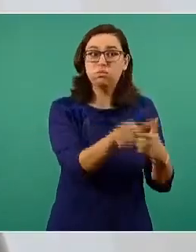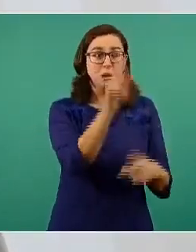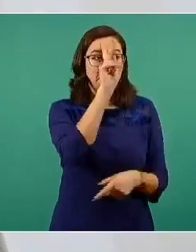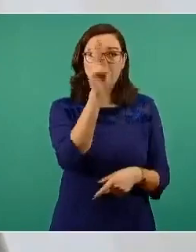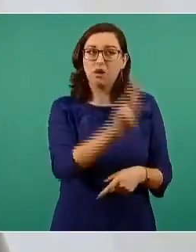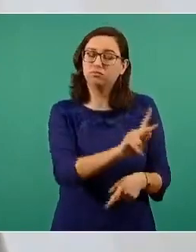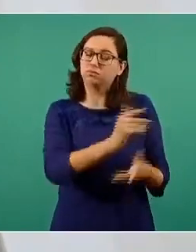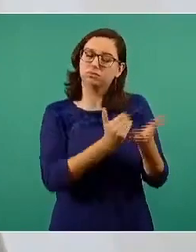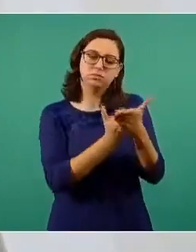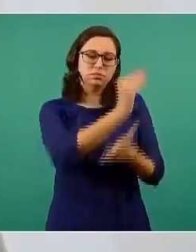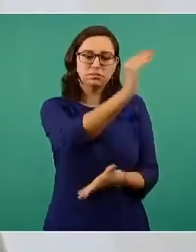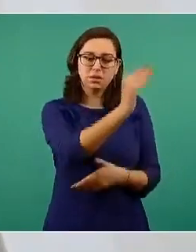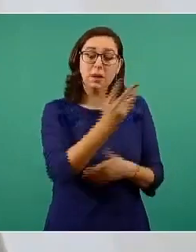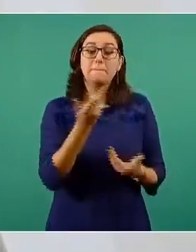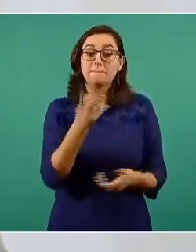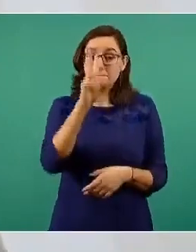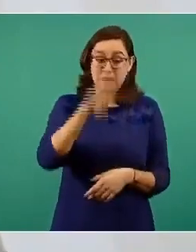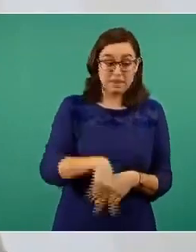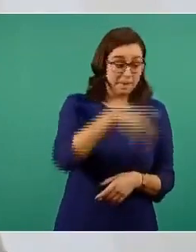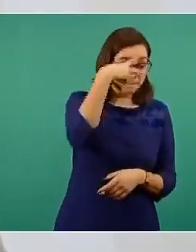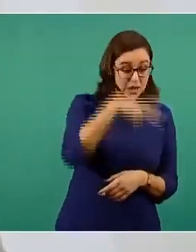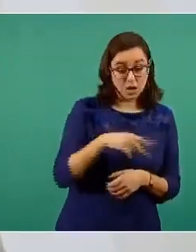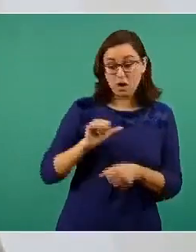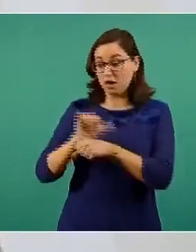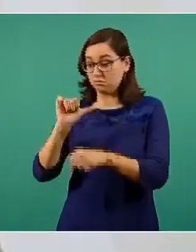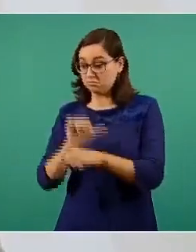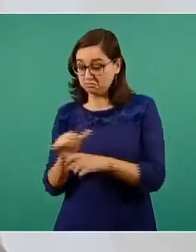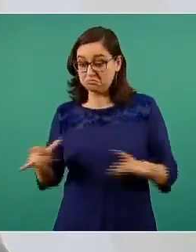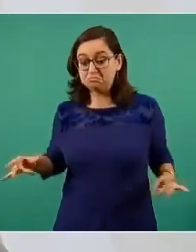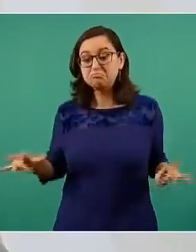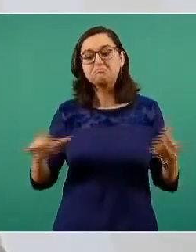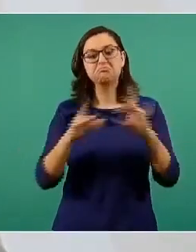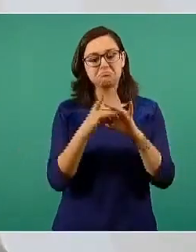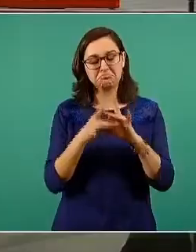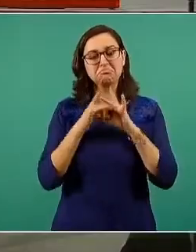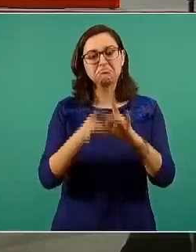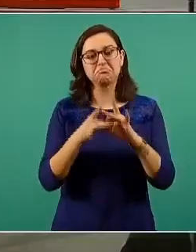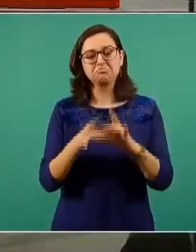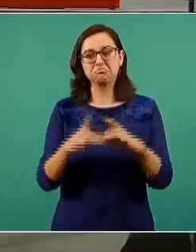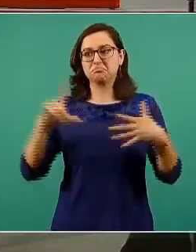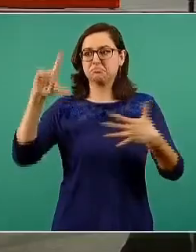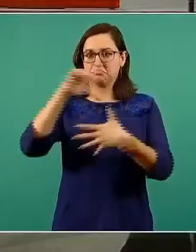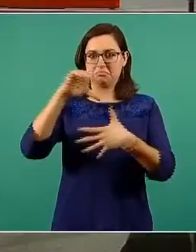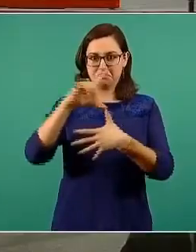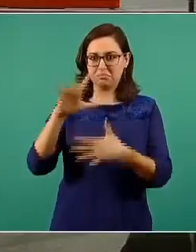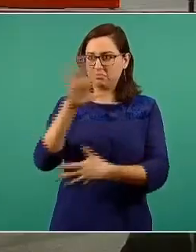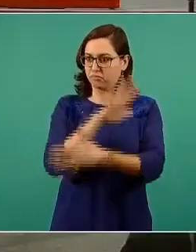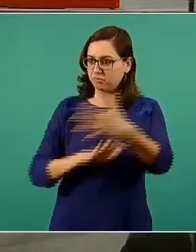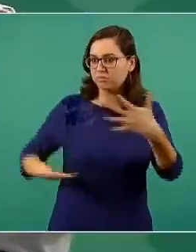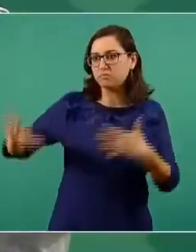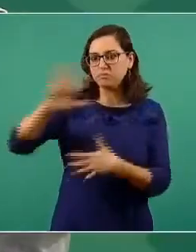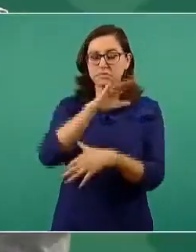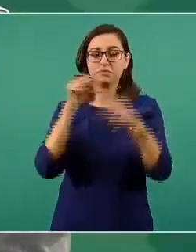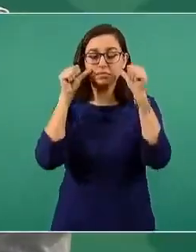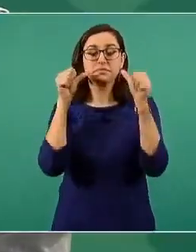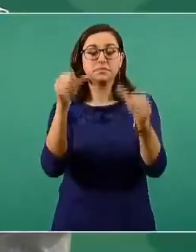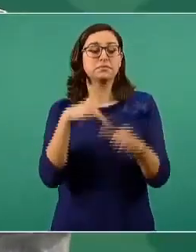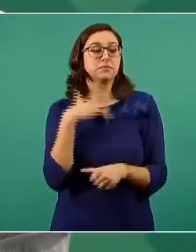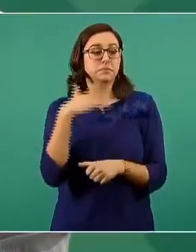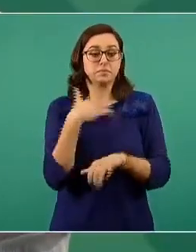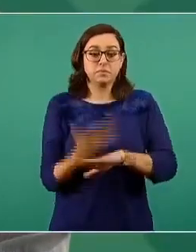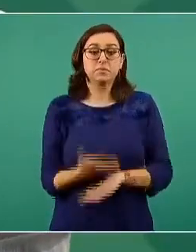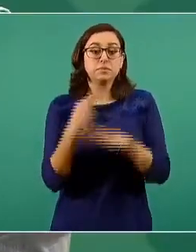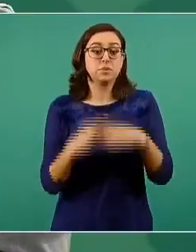solidaria, no solo entre estos países, sino también con esta mirada regional y latinoamericana. Me parece que es muy importante